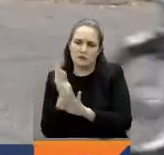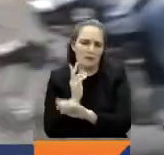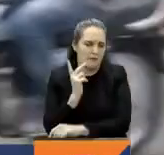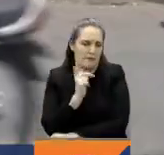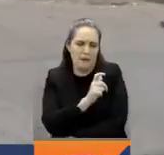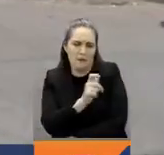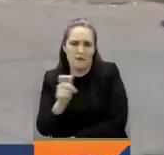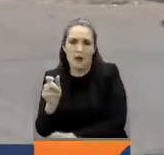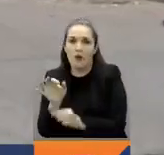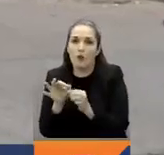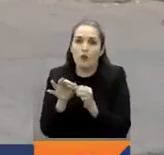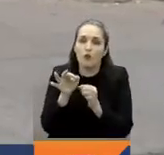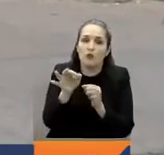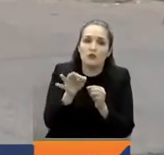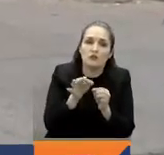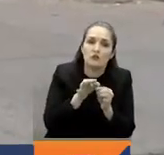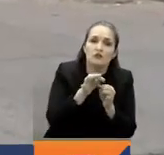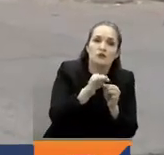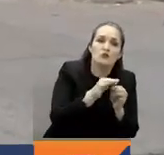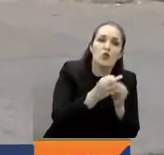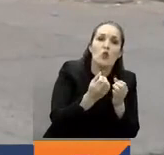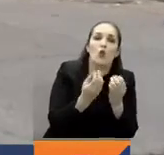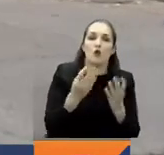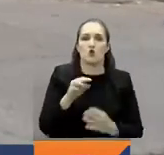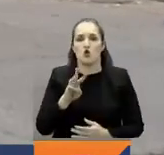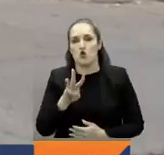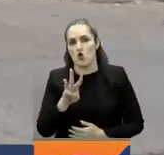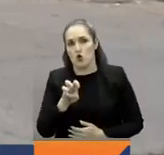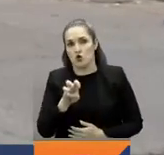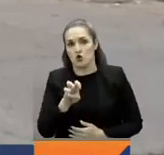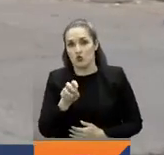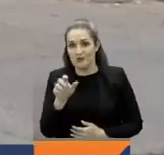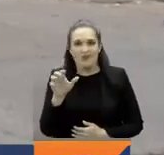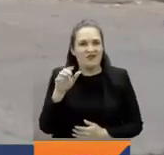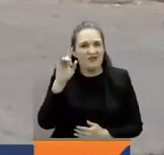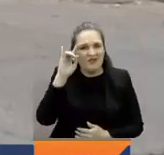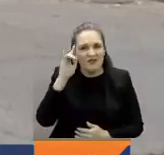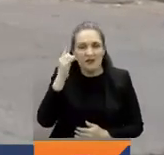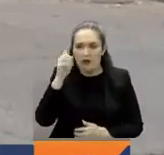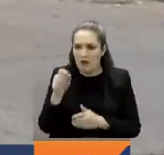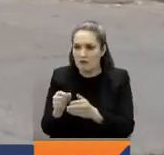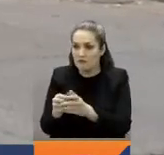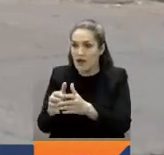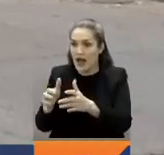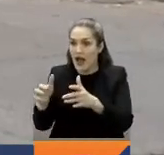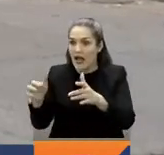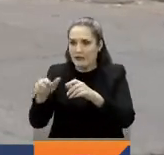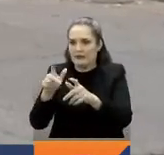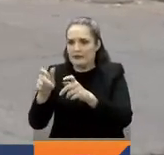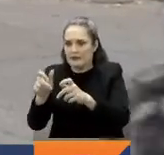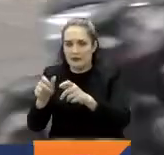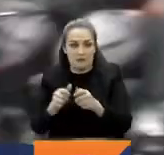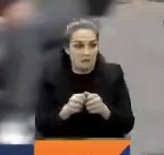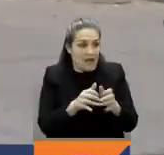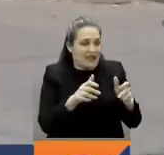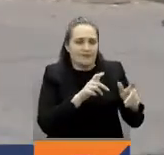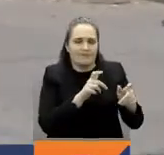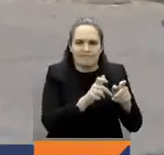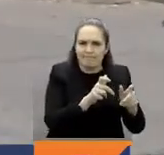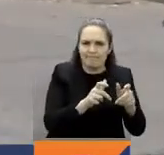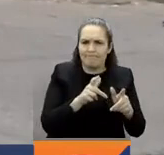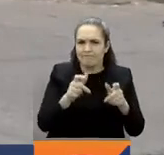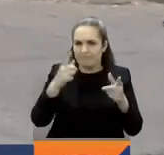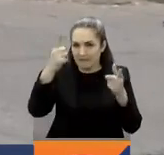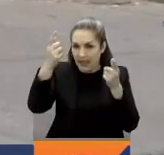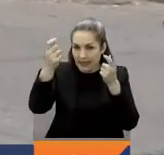42 municipios que tiene el departamento y donde se registra el mayor número de personas contagiadas por COVID-19. Otra de las estrategias que también viene